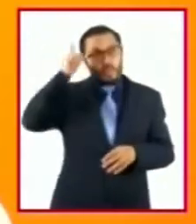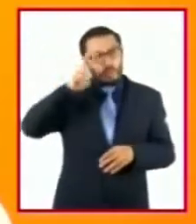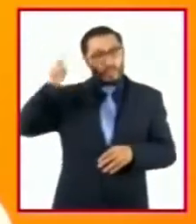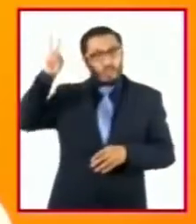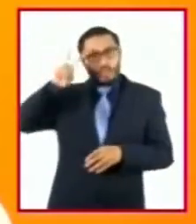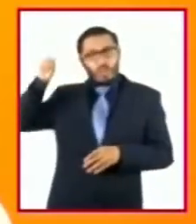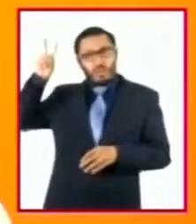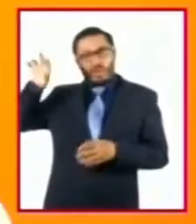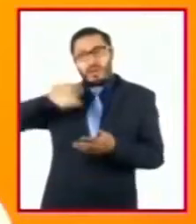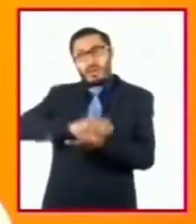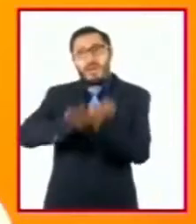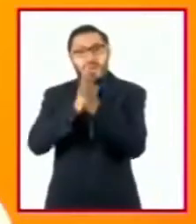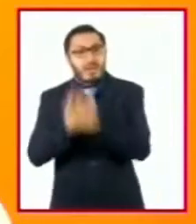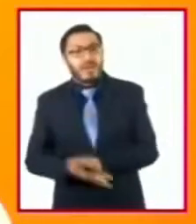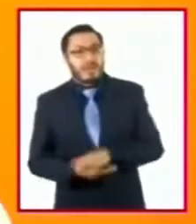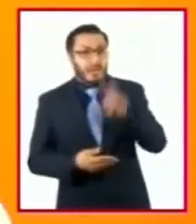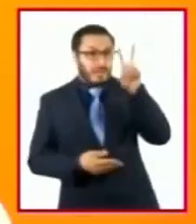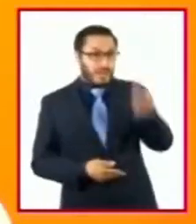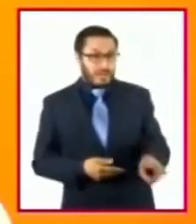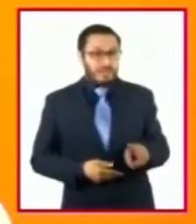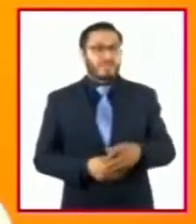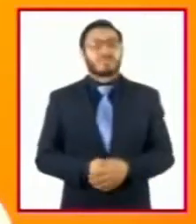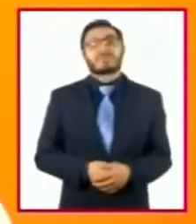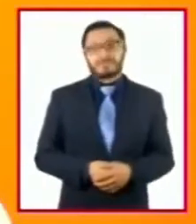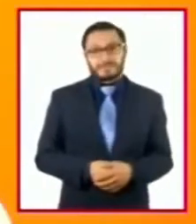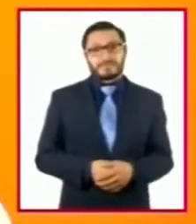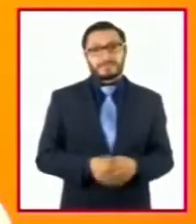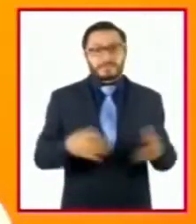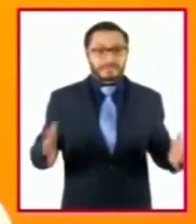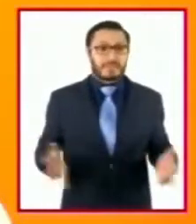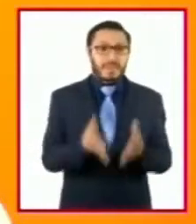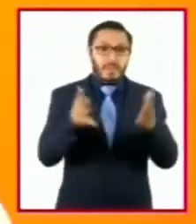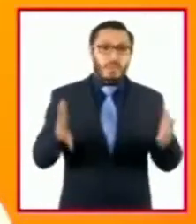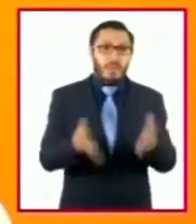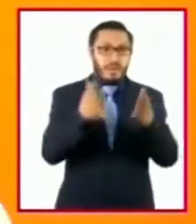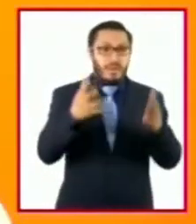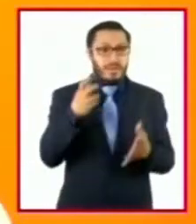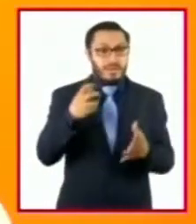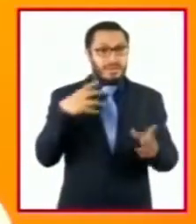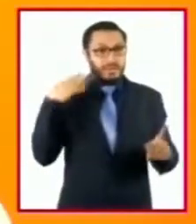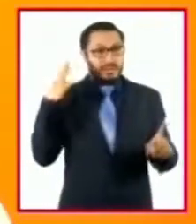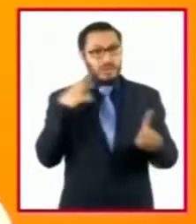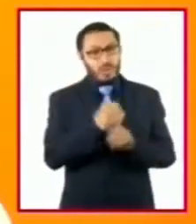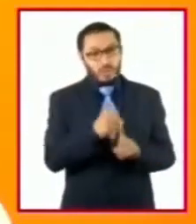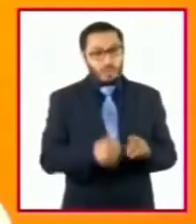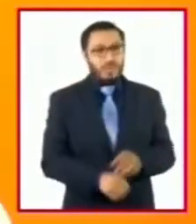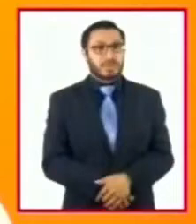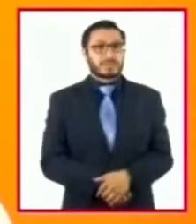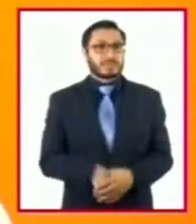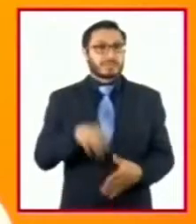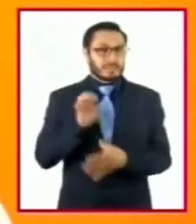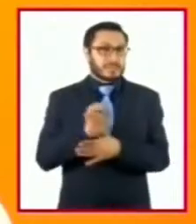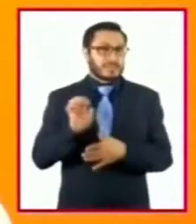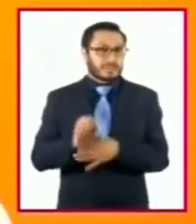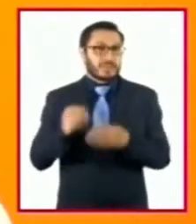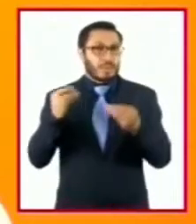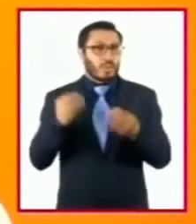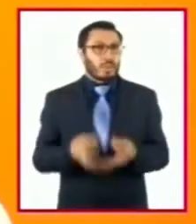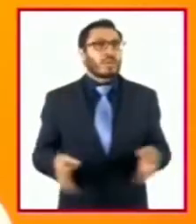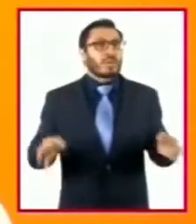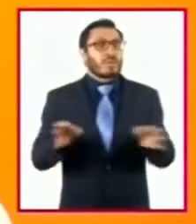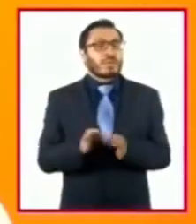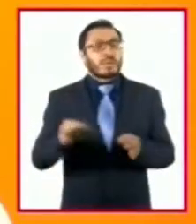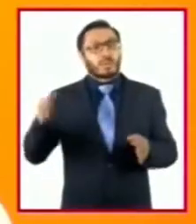poder motivarnos y alcanzar esas metas, ¿no? Esos logros. Entonces es importante que